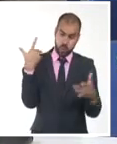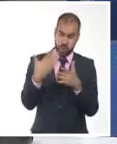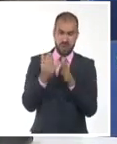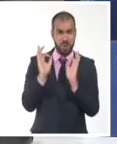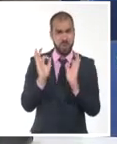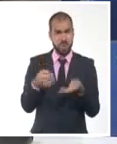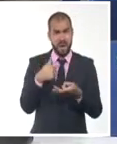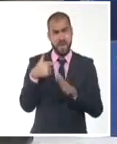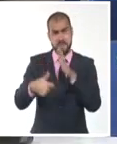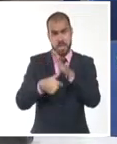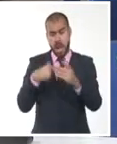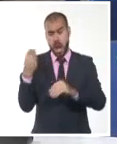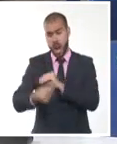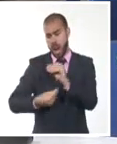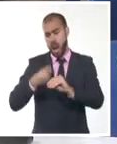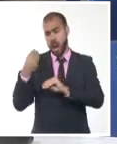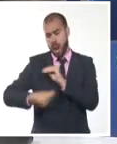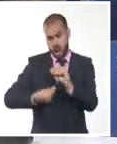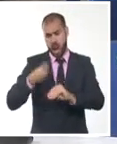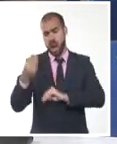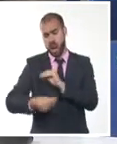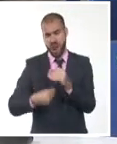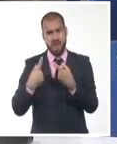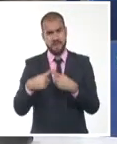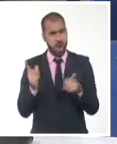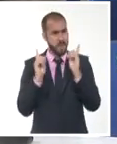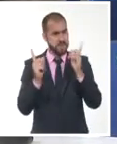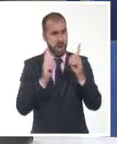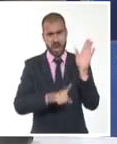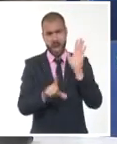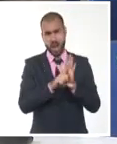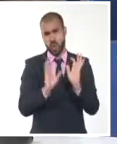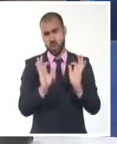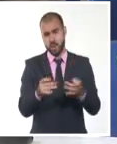electorales siempre que brinde esa oportunidad. Así me despido, nos vemos el próximo domingo.